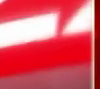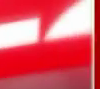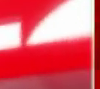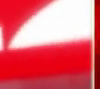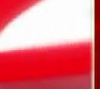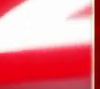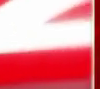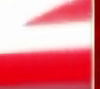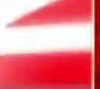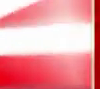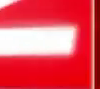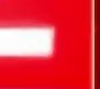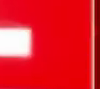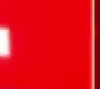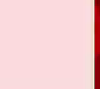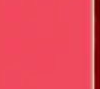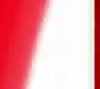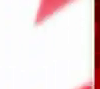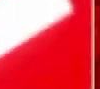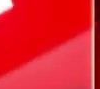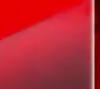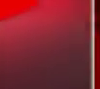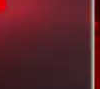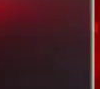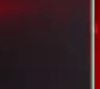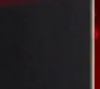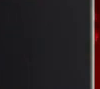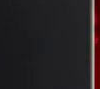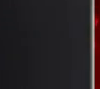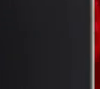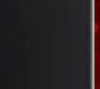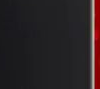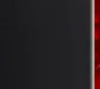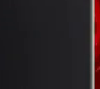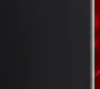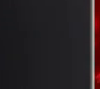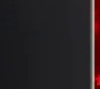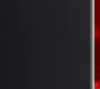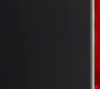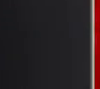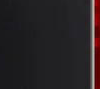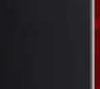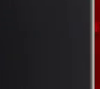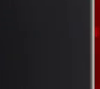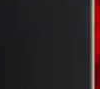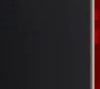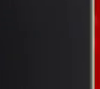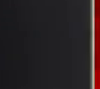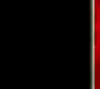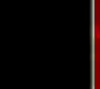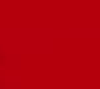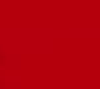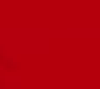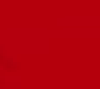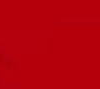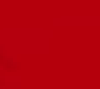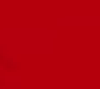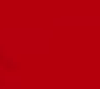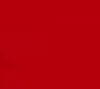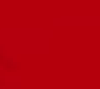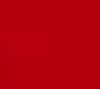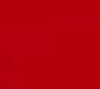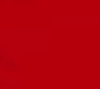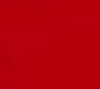como siempre, a través del canal 11 TV Aysén. Síganos también en nuestras redes sociales.